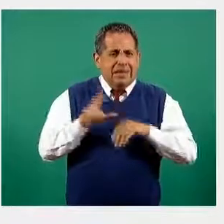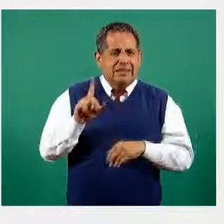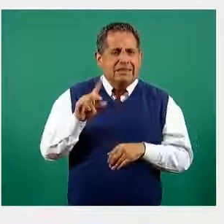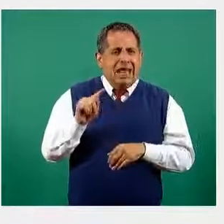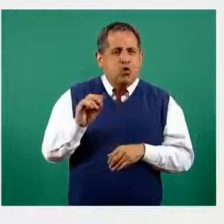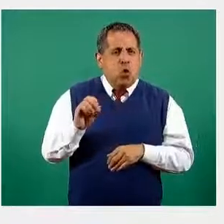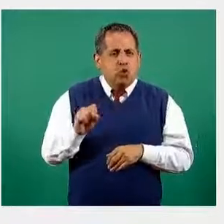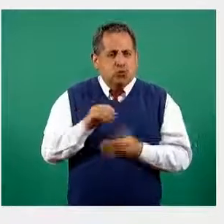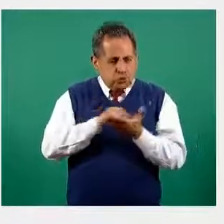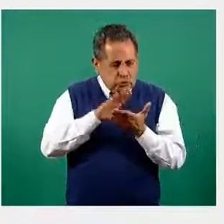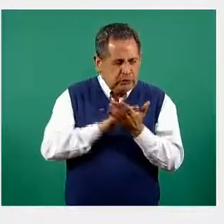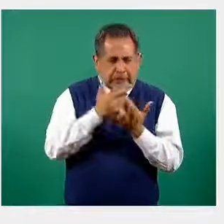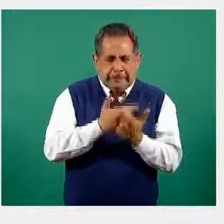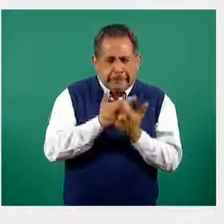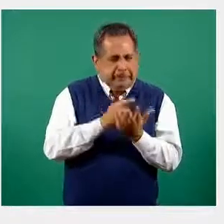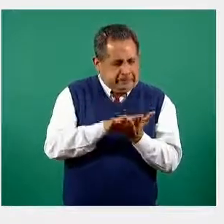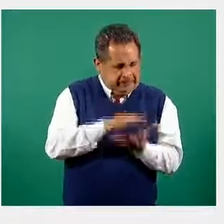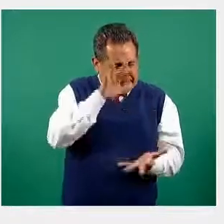tener mayor